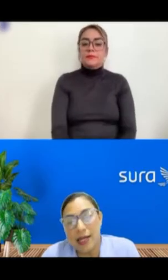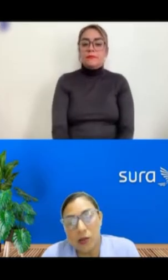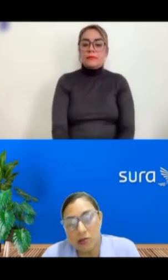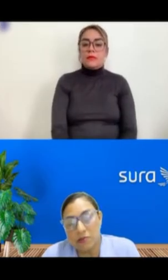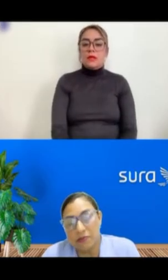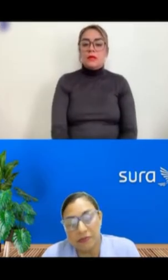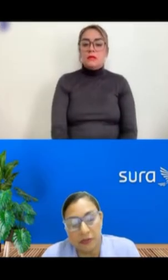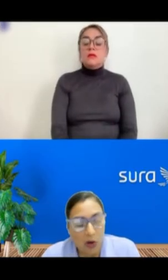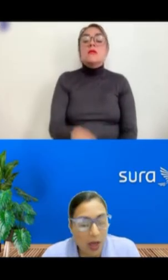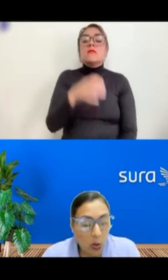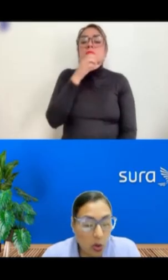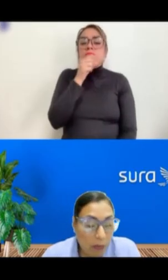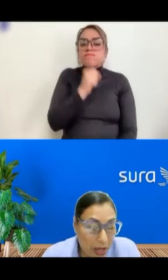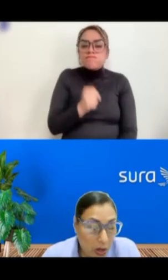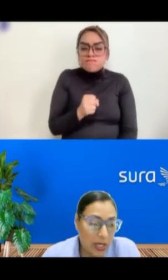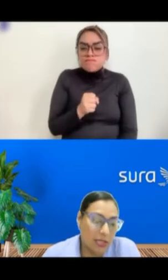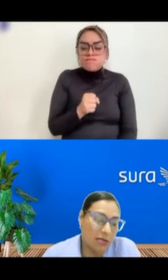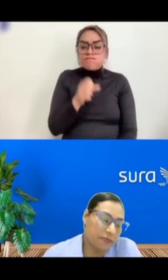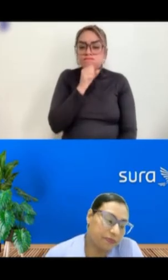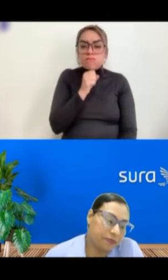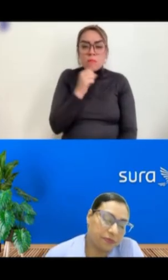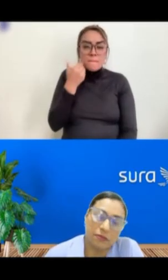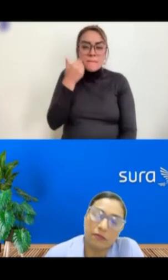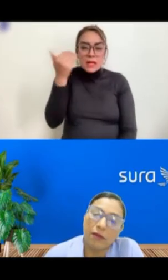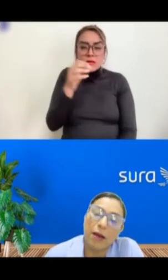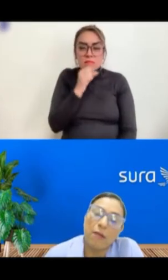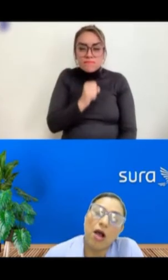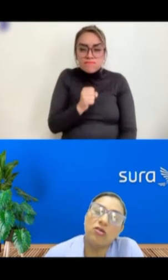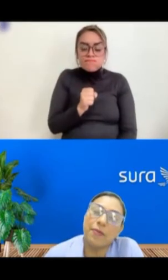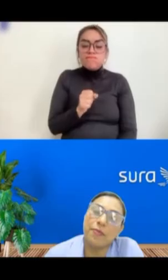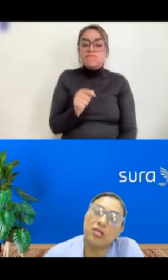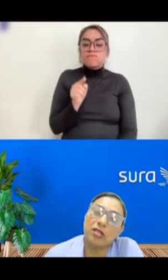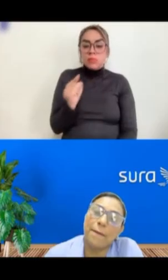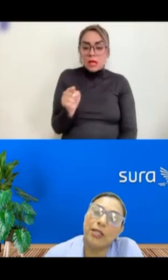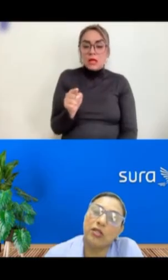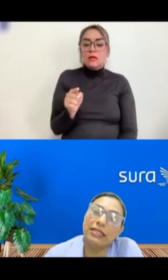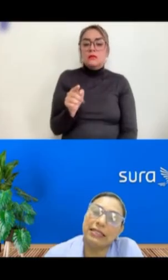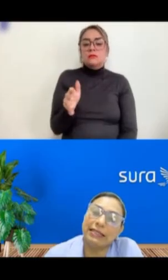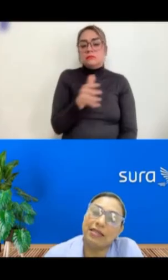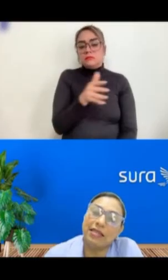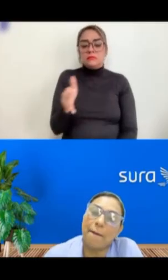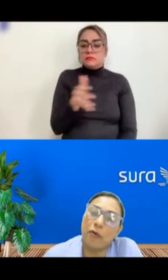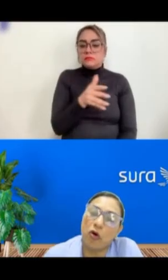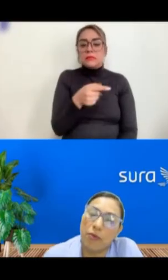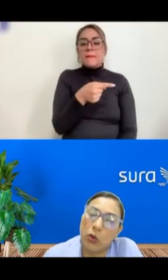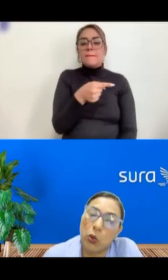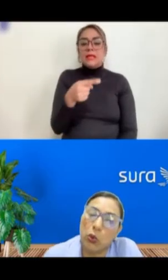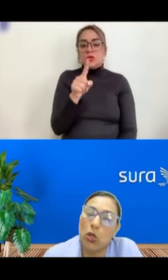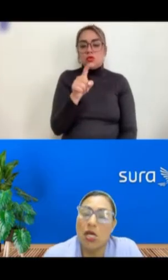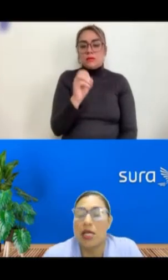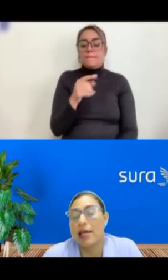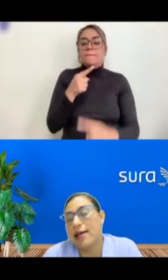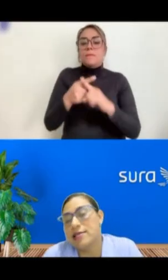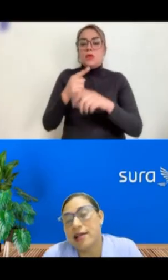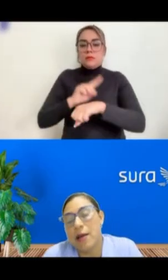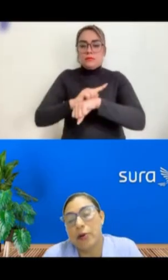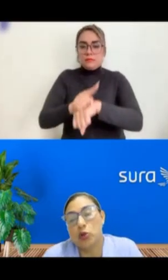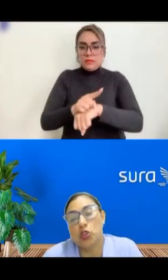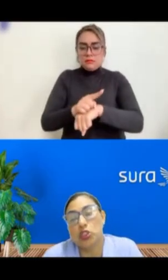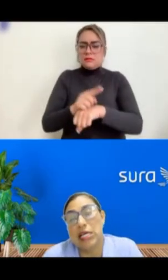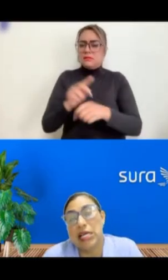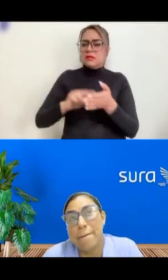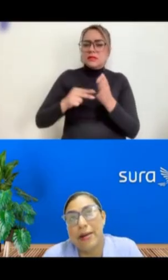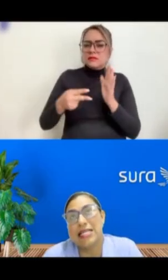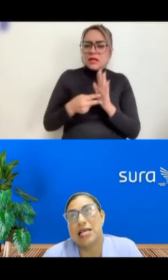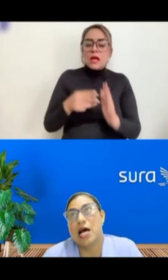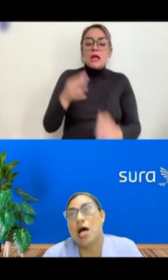En los ancianos, o sea, los adultos mayores, vamos a conseguir pulsaciones menos de 60 por minuto. Y quiere decir que de